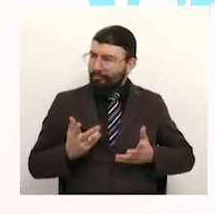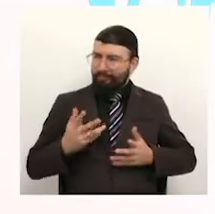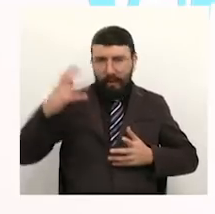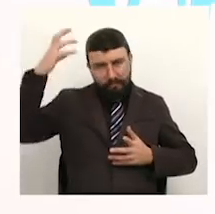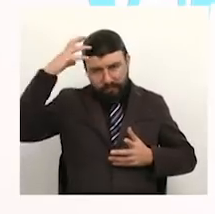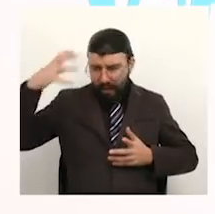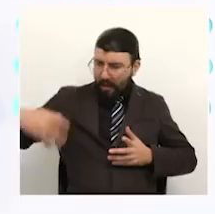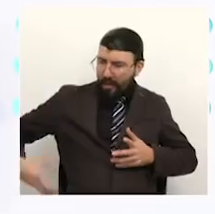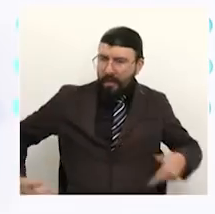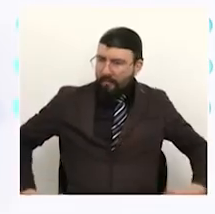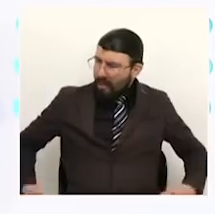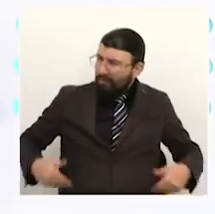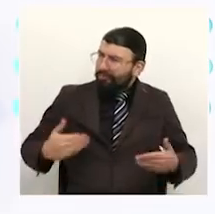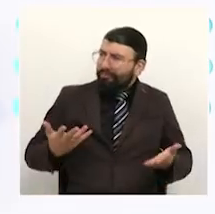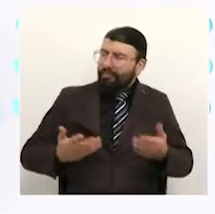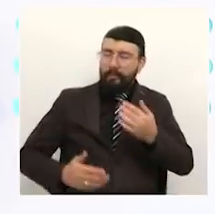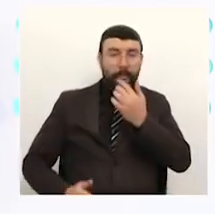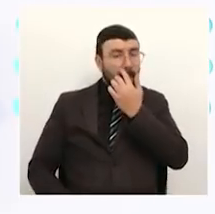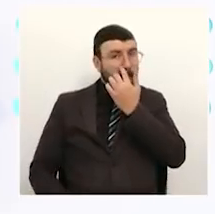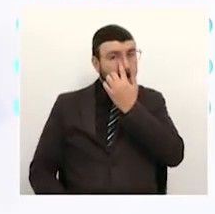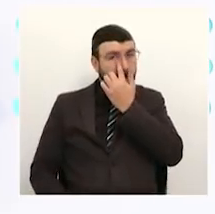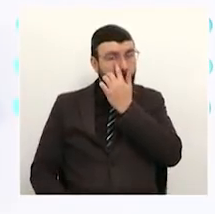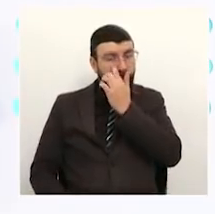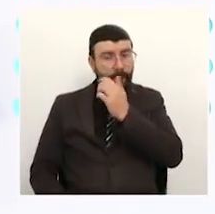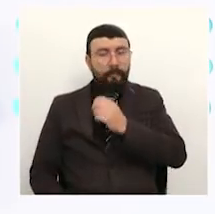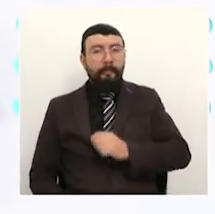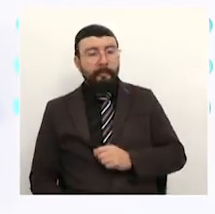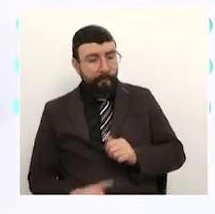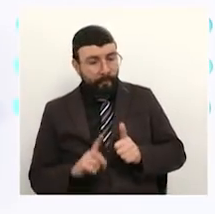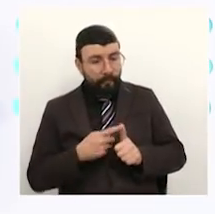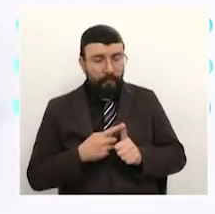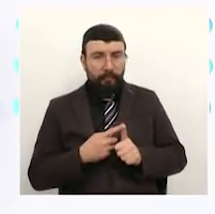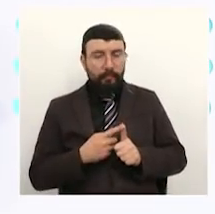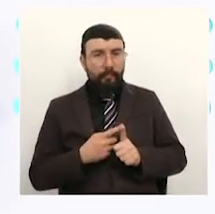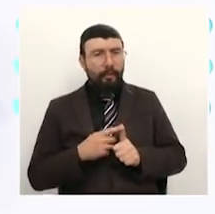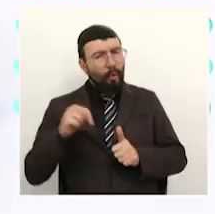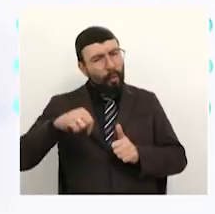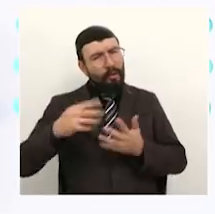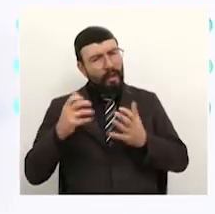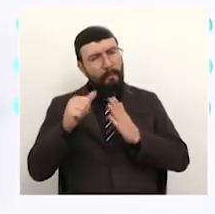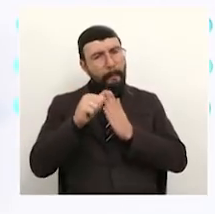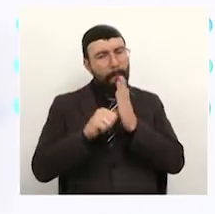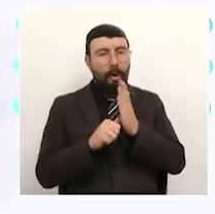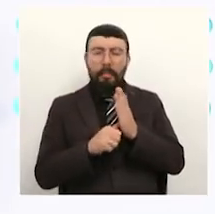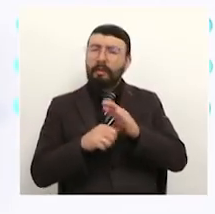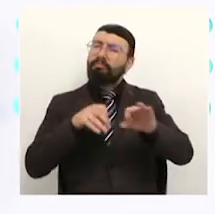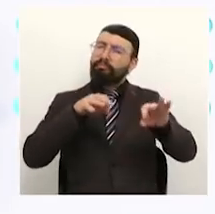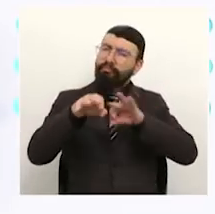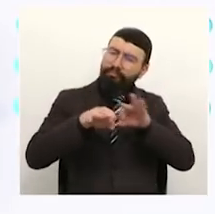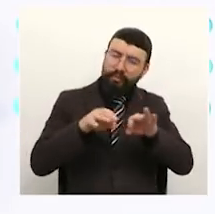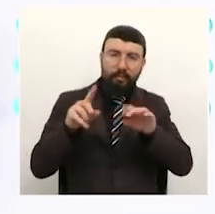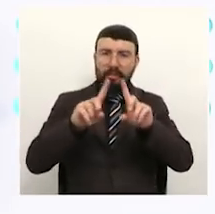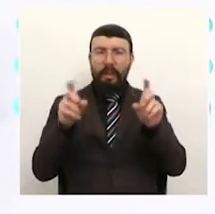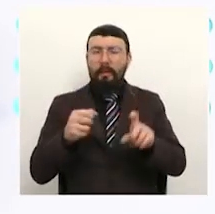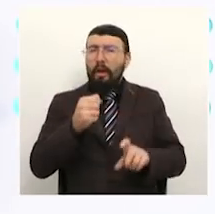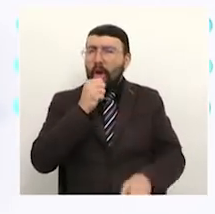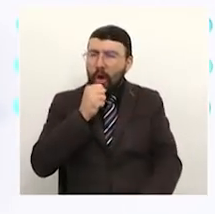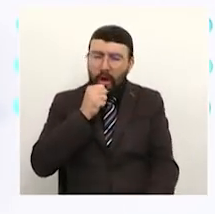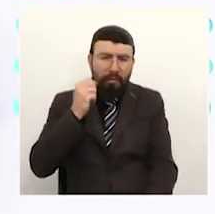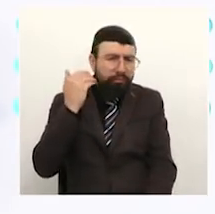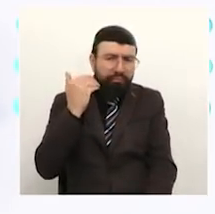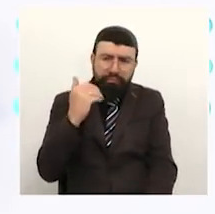nota doctorado bueno primero que nada la razón por la cual quisimos hacer este programa que para muchos parecerá como muy